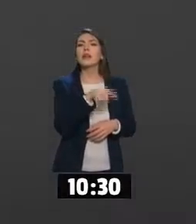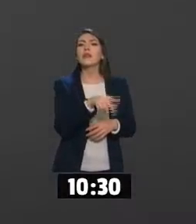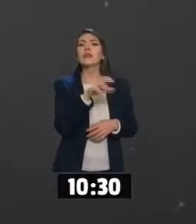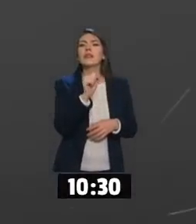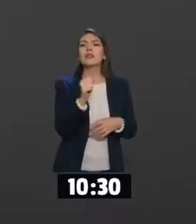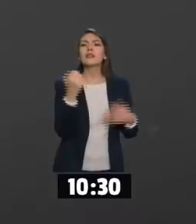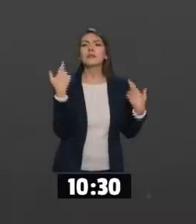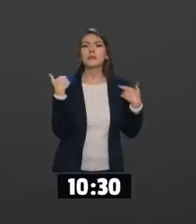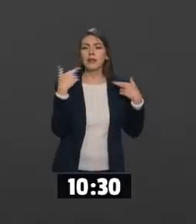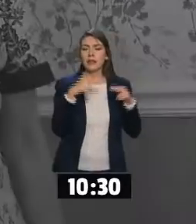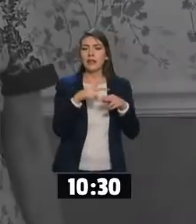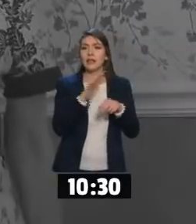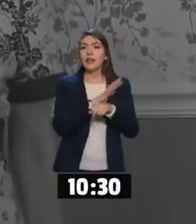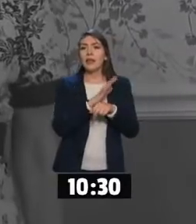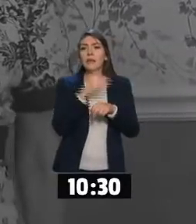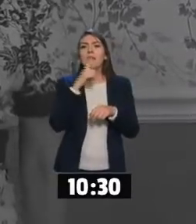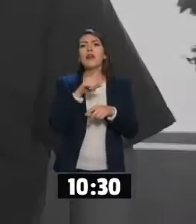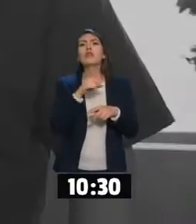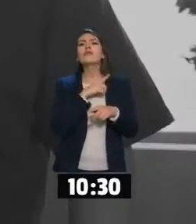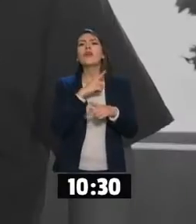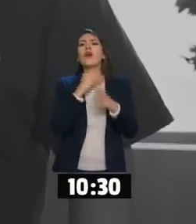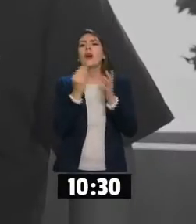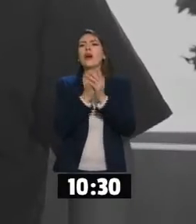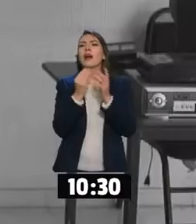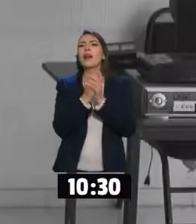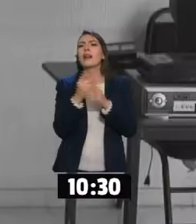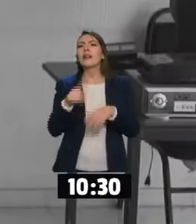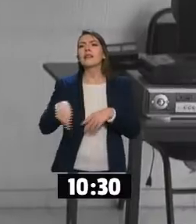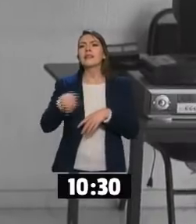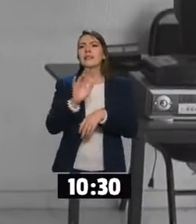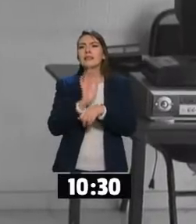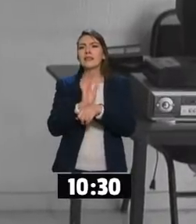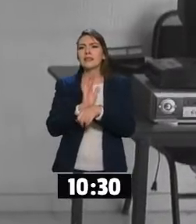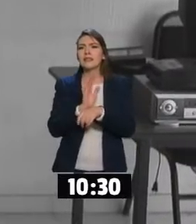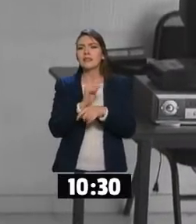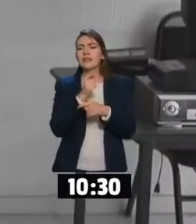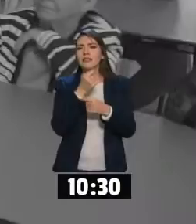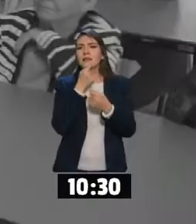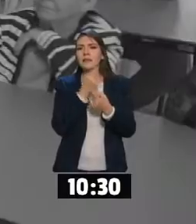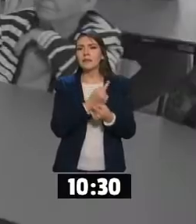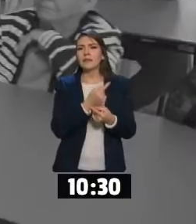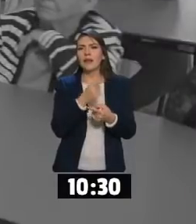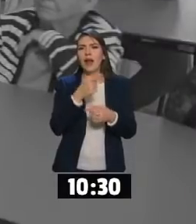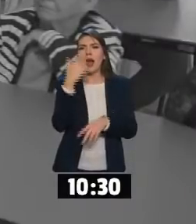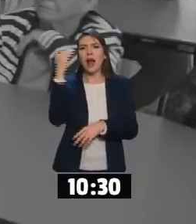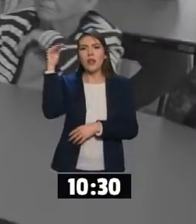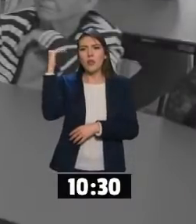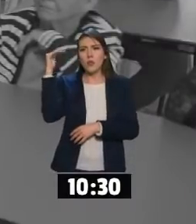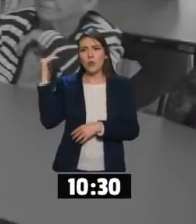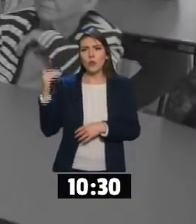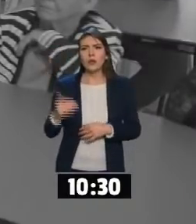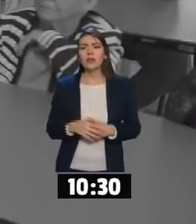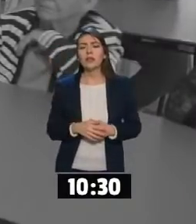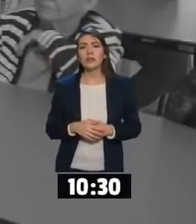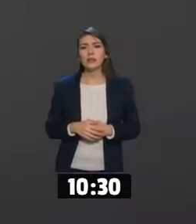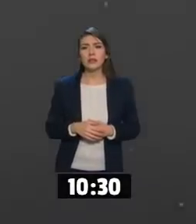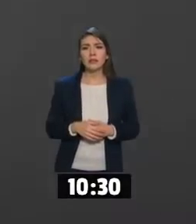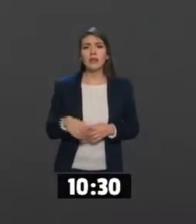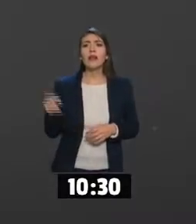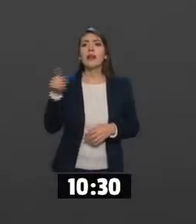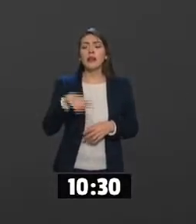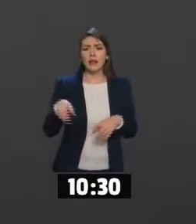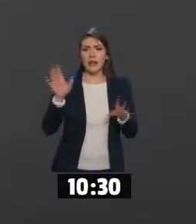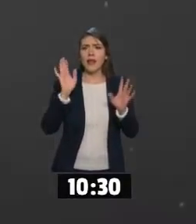a los viejitos nada más. La verdad está muy cotorra, señora. Y tiene usted razón, llenos absolutos, pero no han sido pocas funciones, ¿eh? O sea, ya la giramos